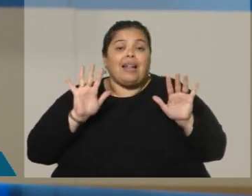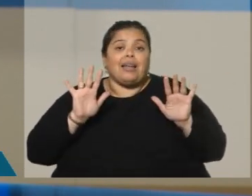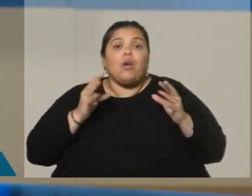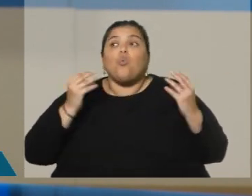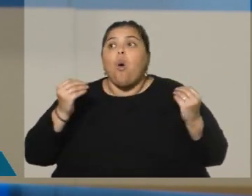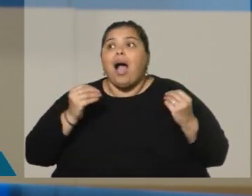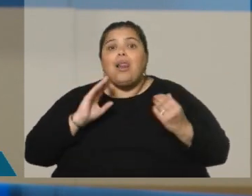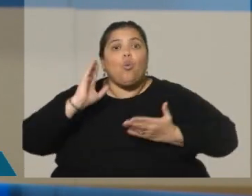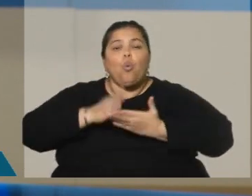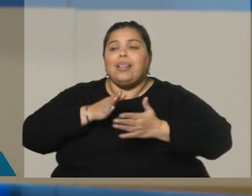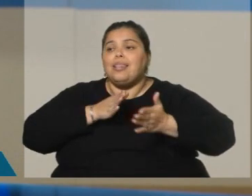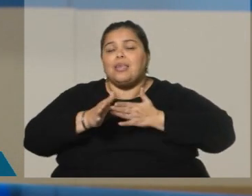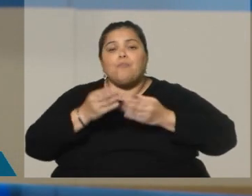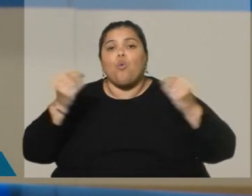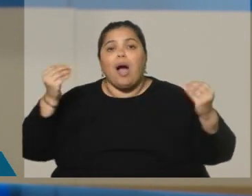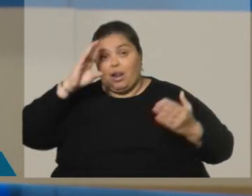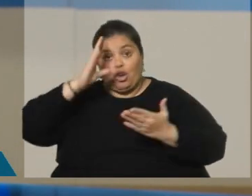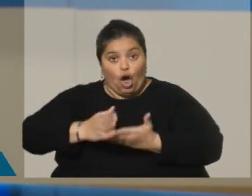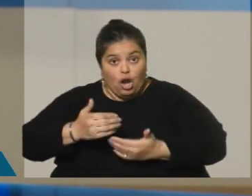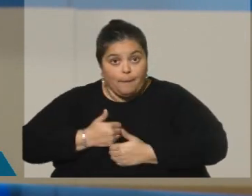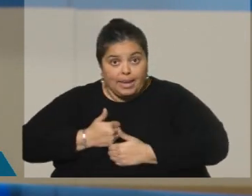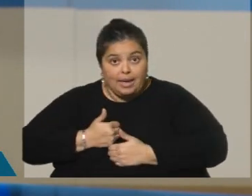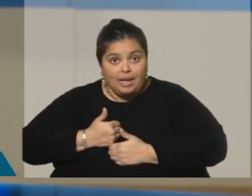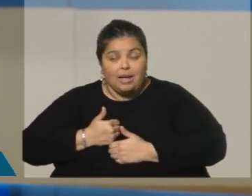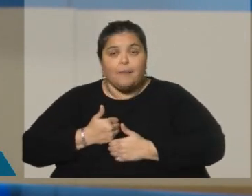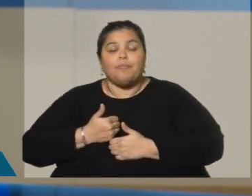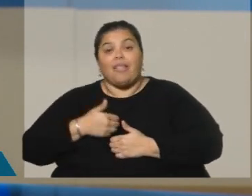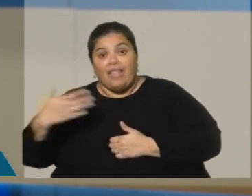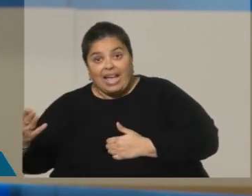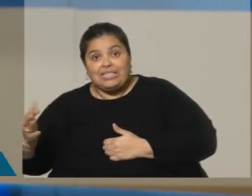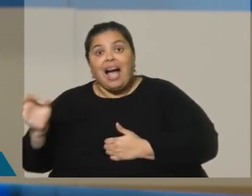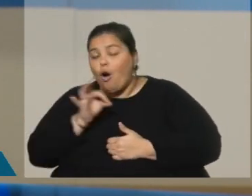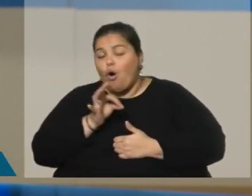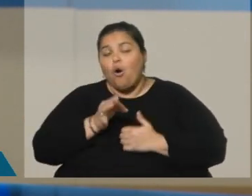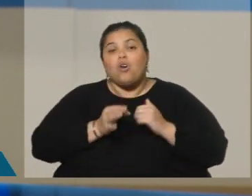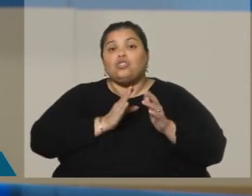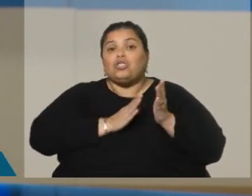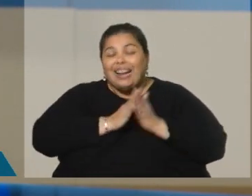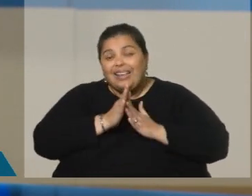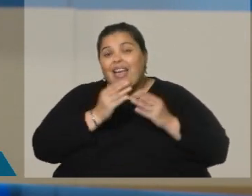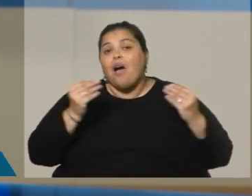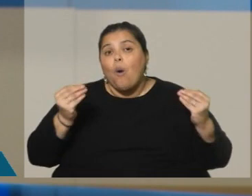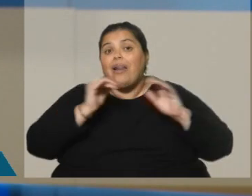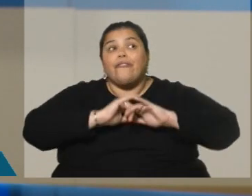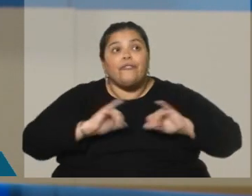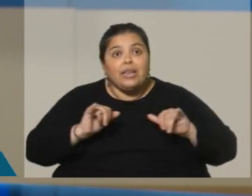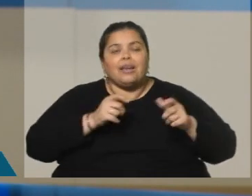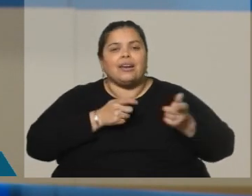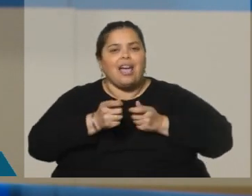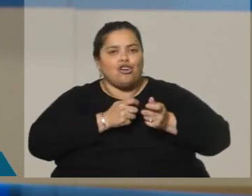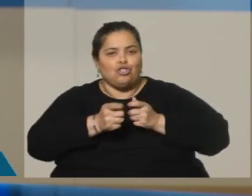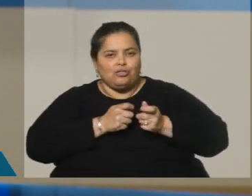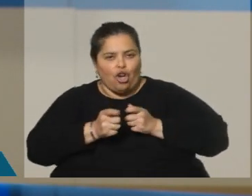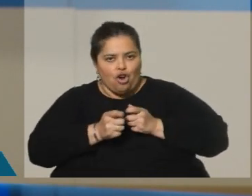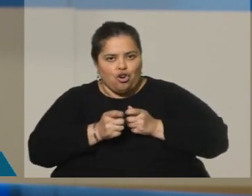una salida golpista de derecha o que la salida fuera hacia una negociación y